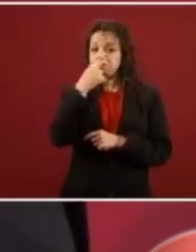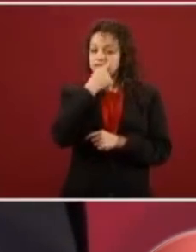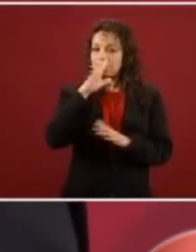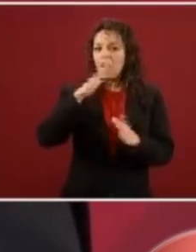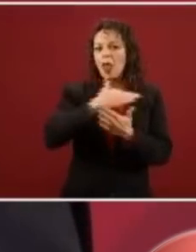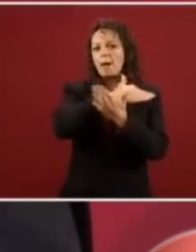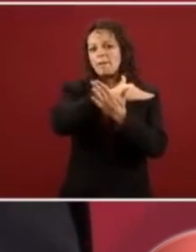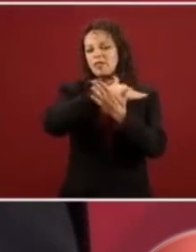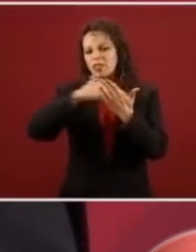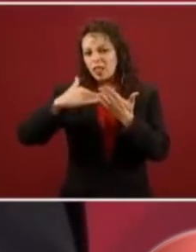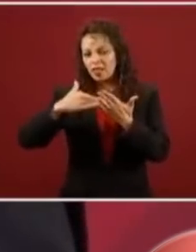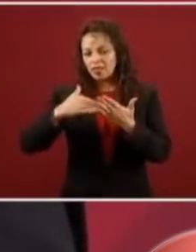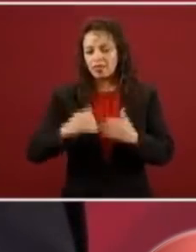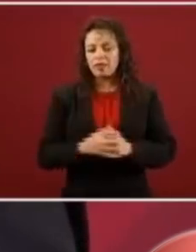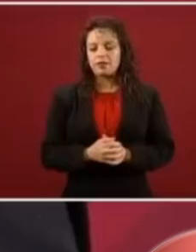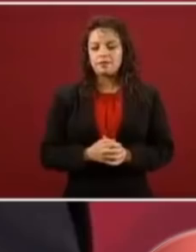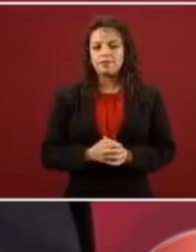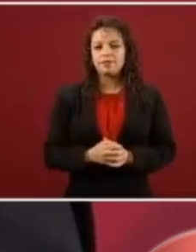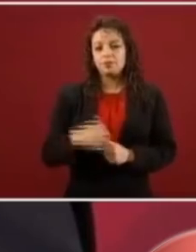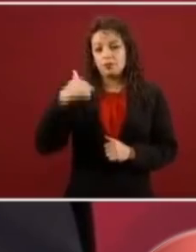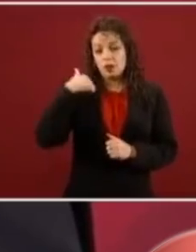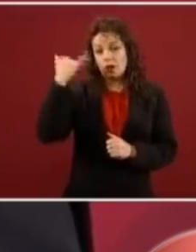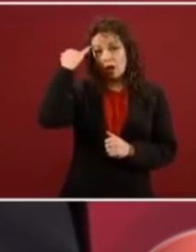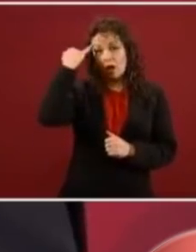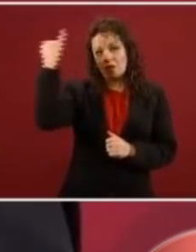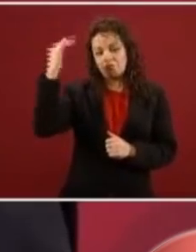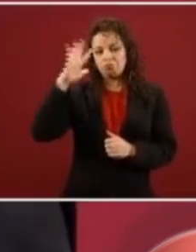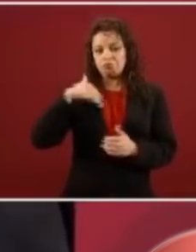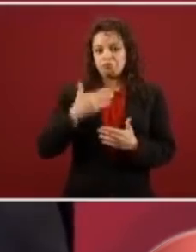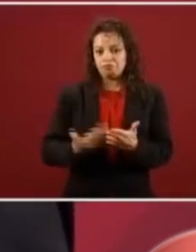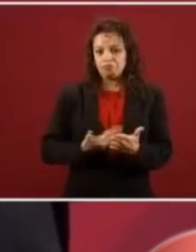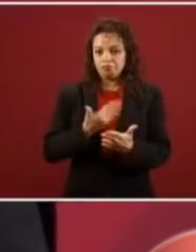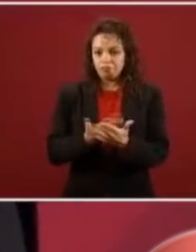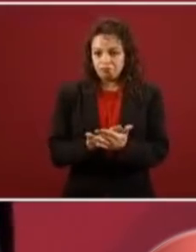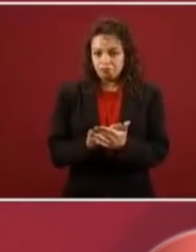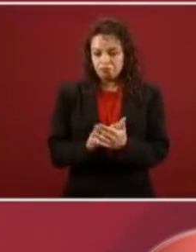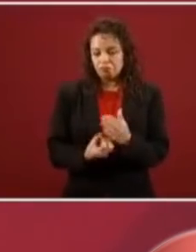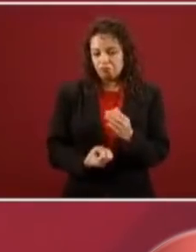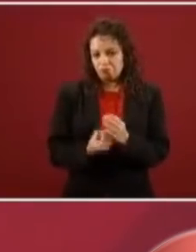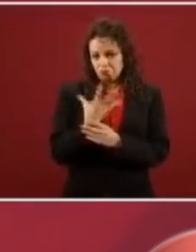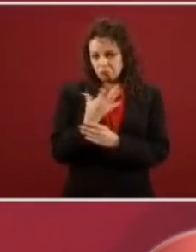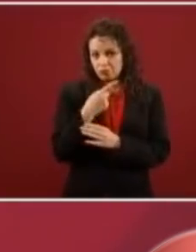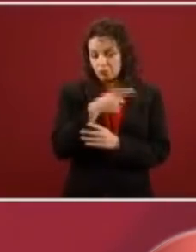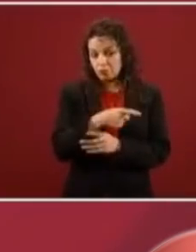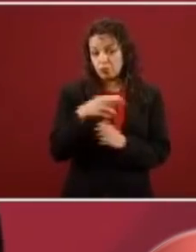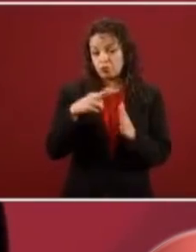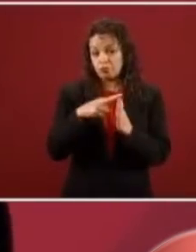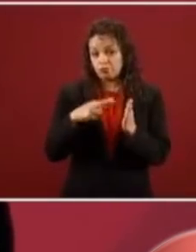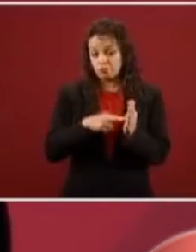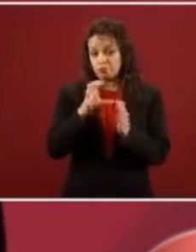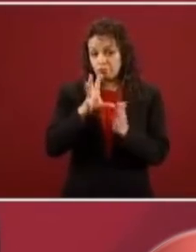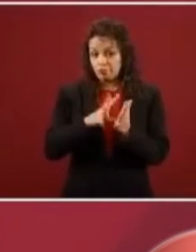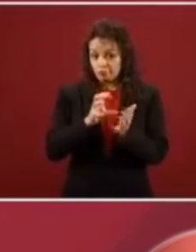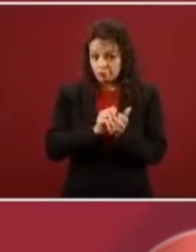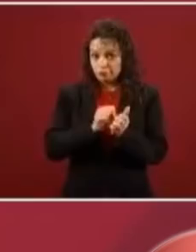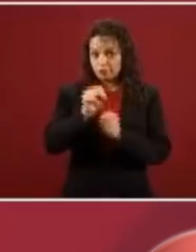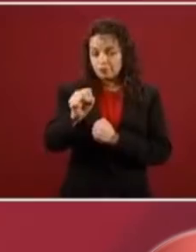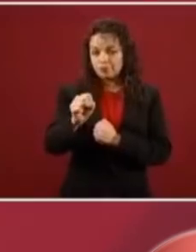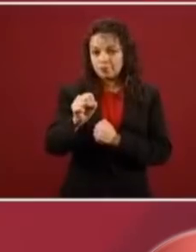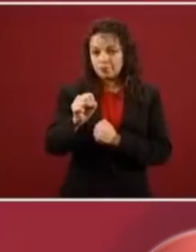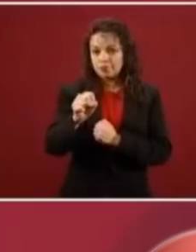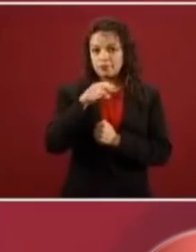se presentó una iniciativa que, como es reforma constitucional, no pasó